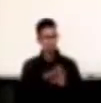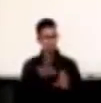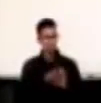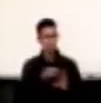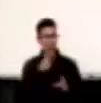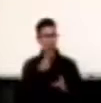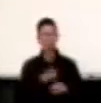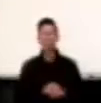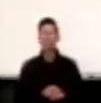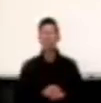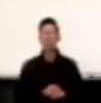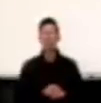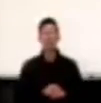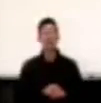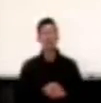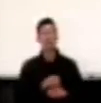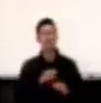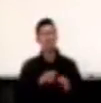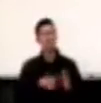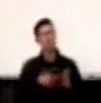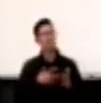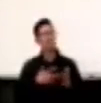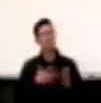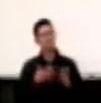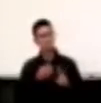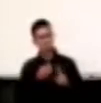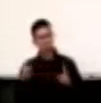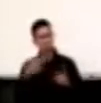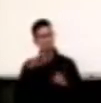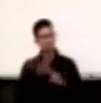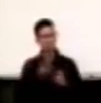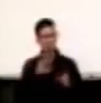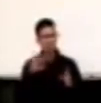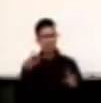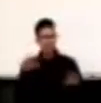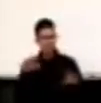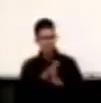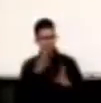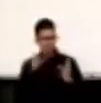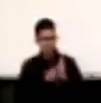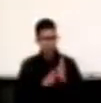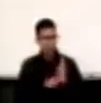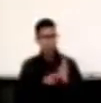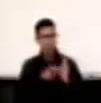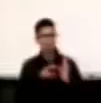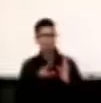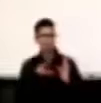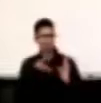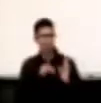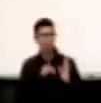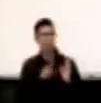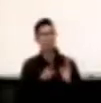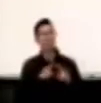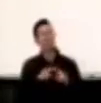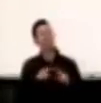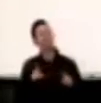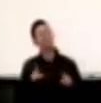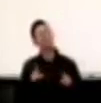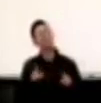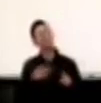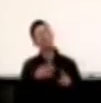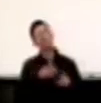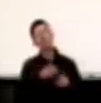se va a reformar el sistema electoral. No se va a reformar el sistema electoral. Lo que se va a reformar es el sistema de gestión electoral. o